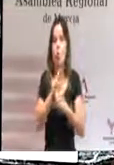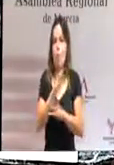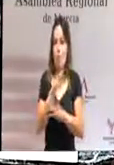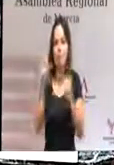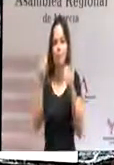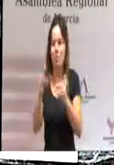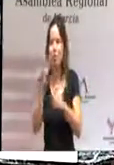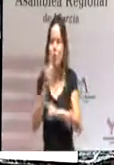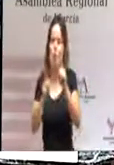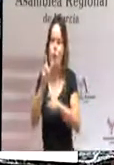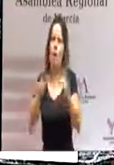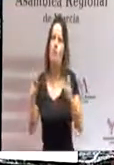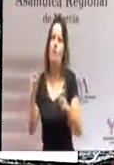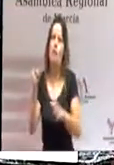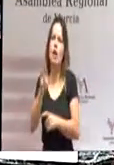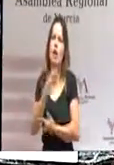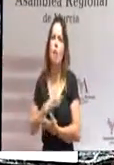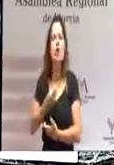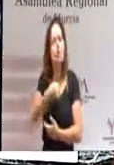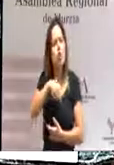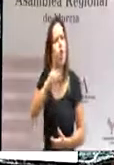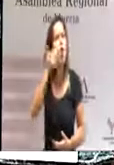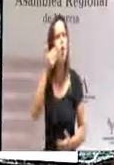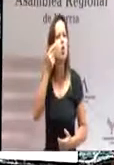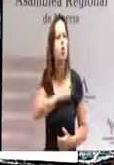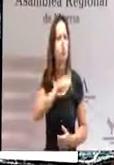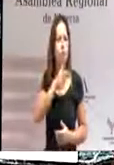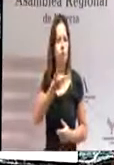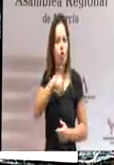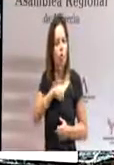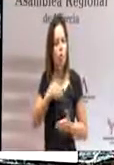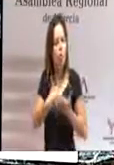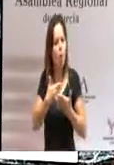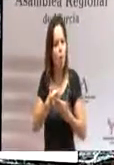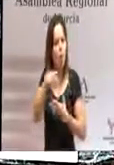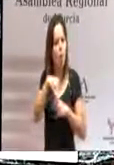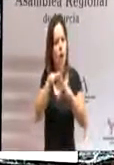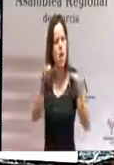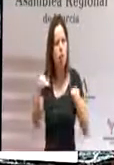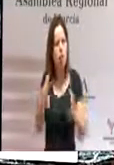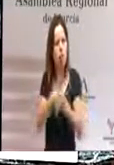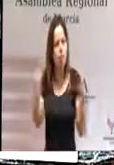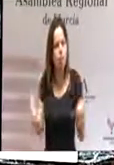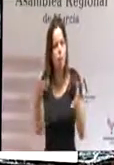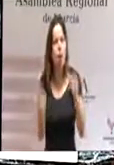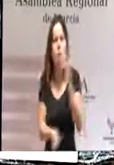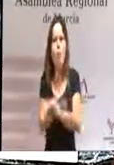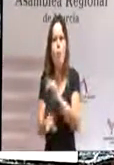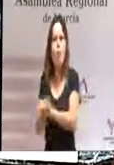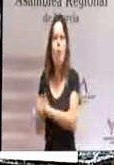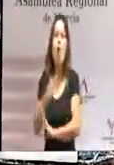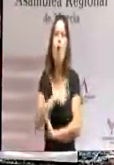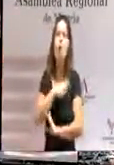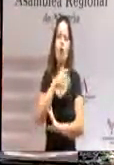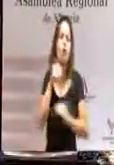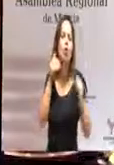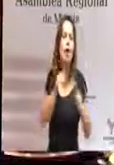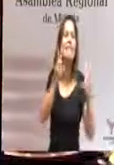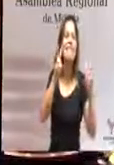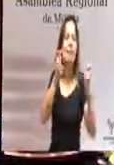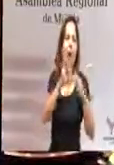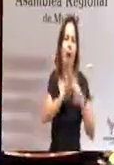sentimos orgullosos de haber propiciado con nuestras iniciativas que en esta Asamblea se hayan creado comisiones para abordar el tema del